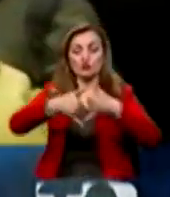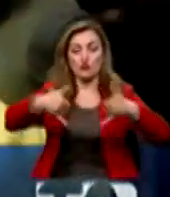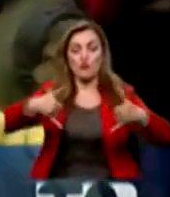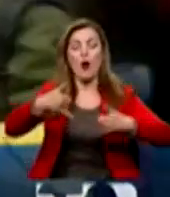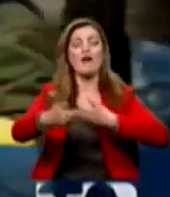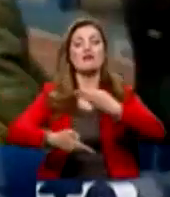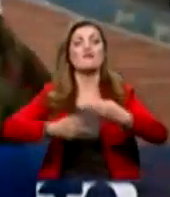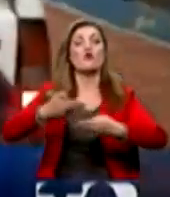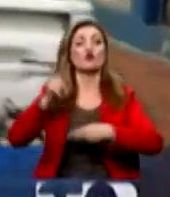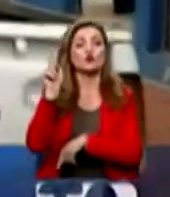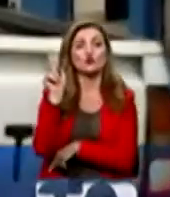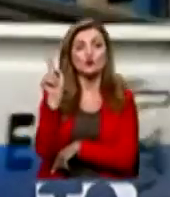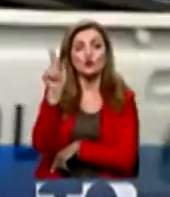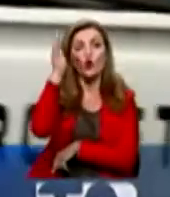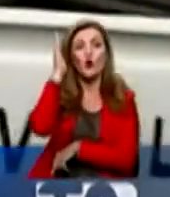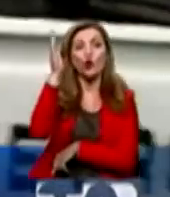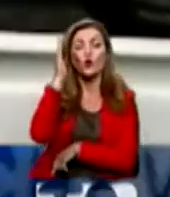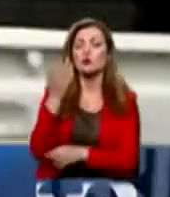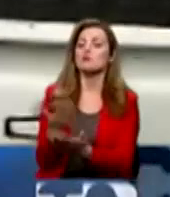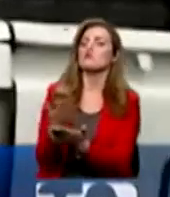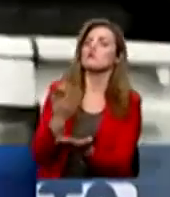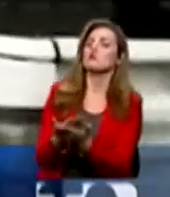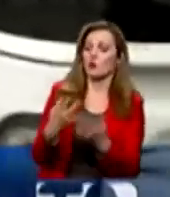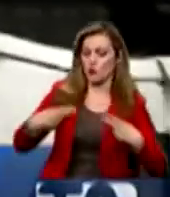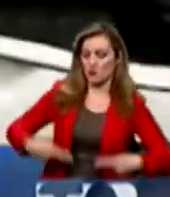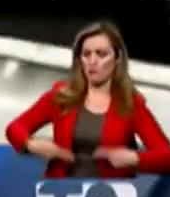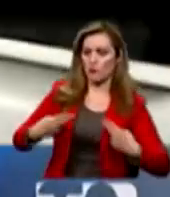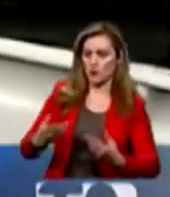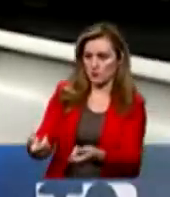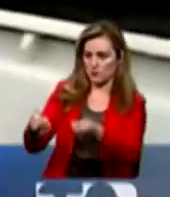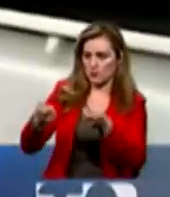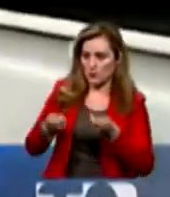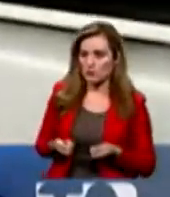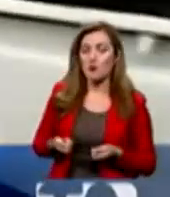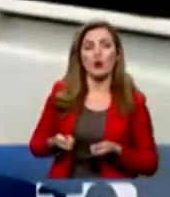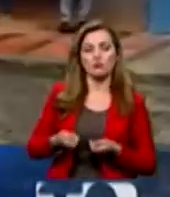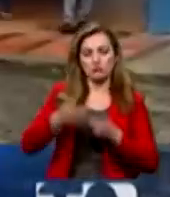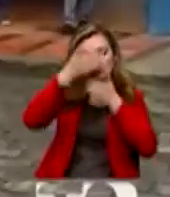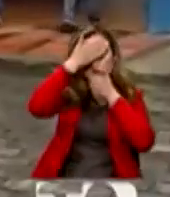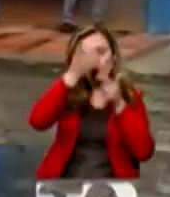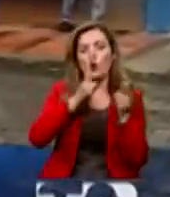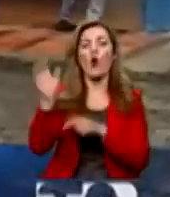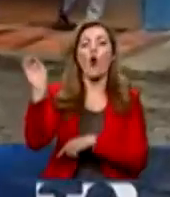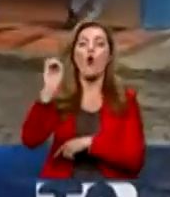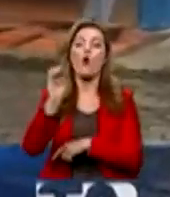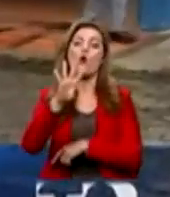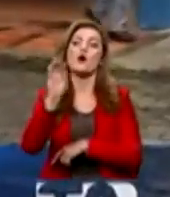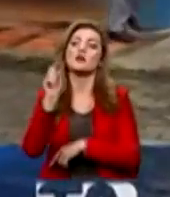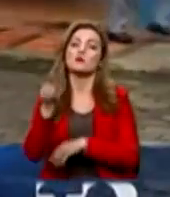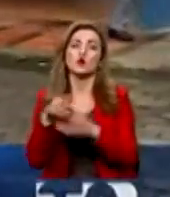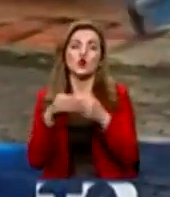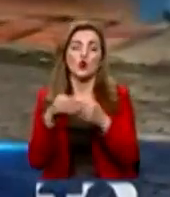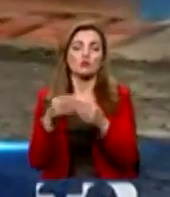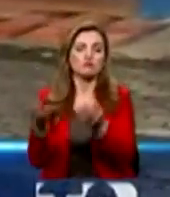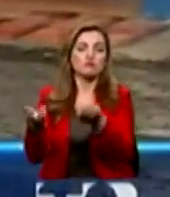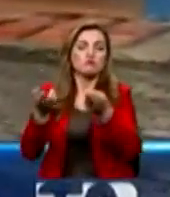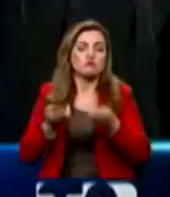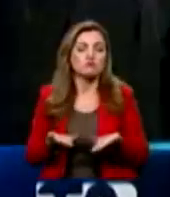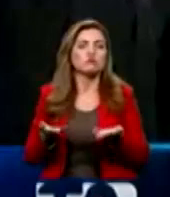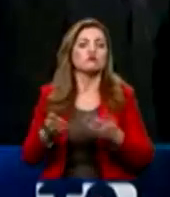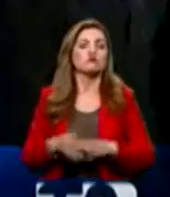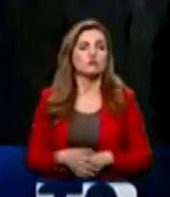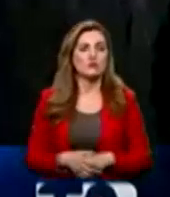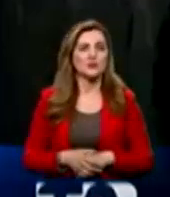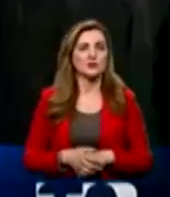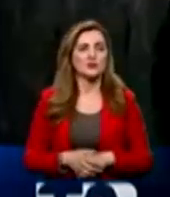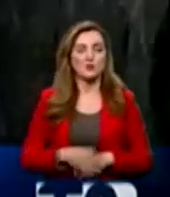comercial de Tulcán, solicitando uniformes e implementos para los supuestos alzados en armas o en su defecto $40,000 en efectivo, pero